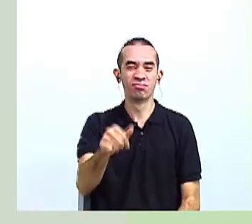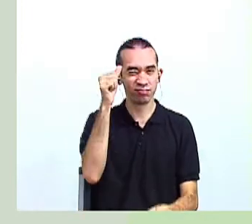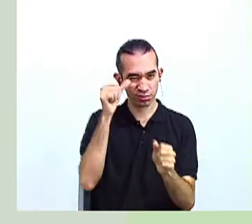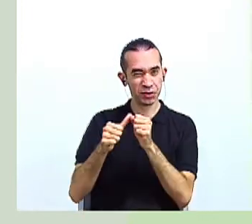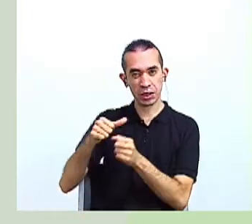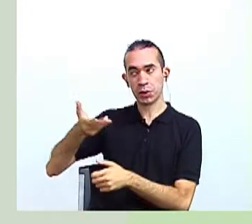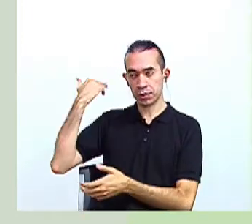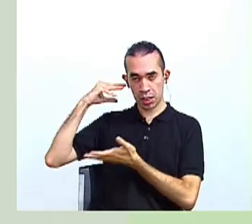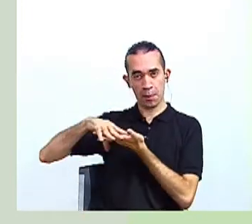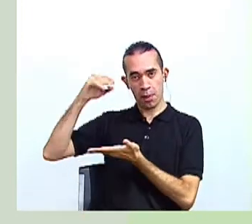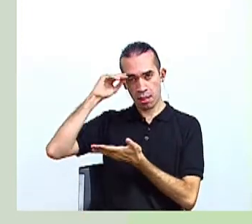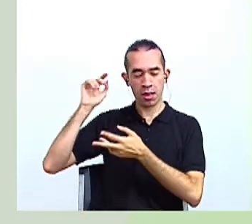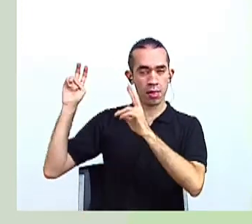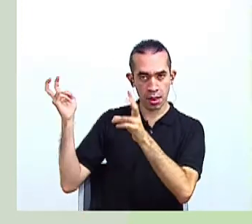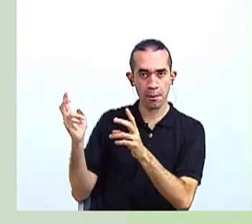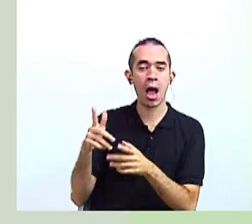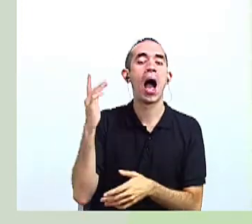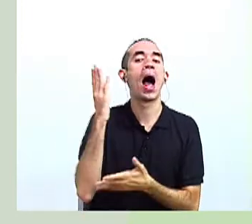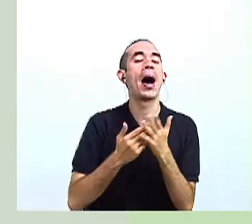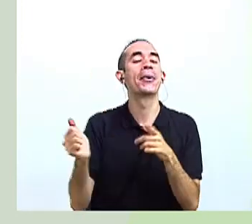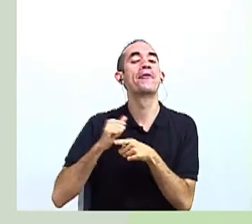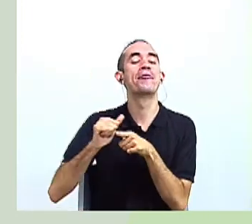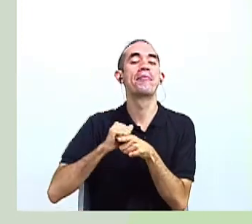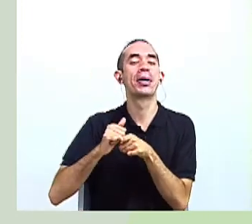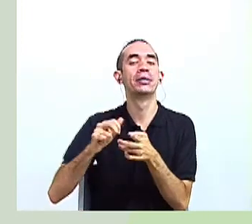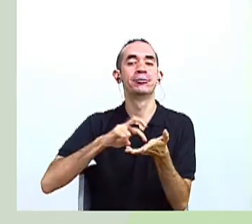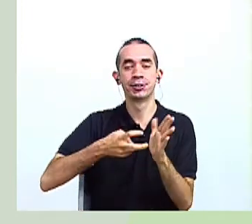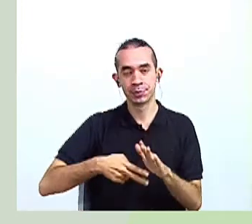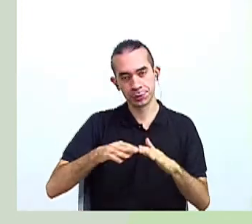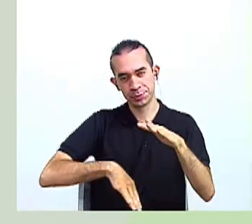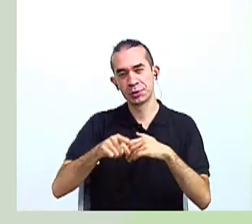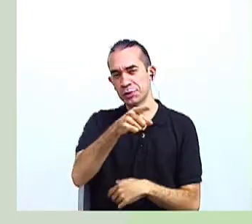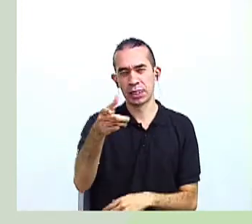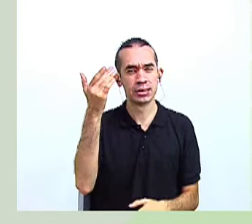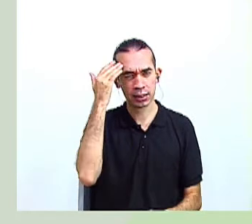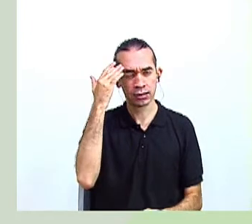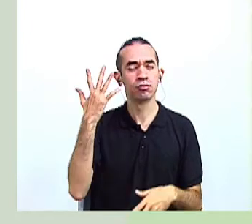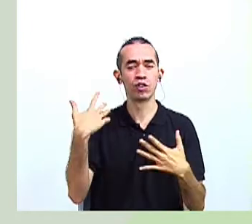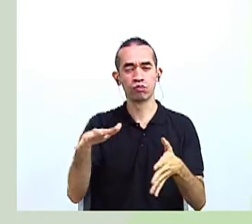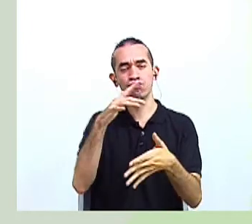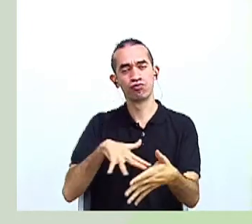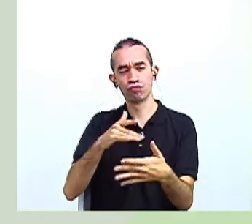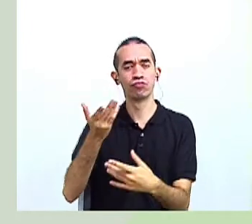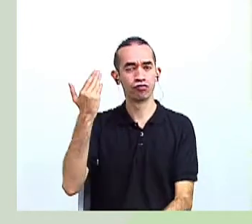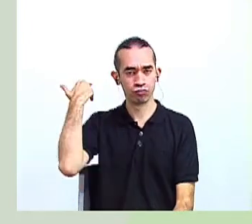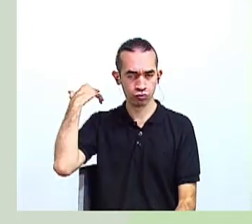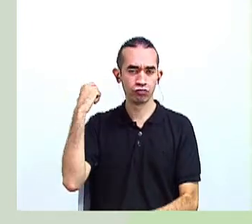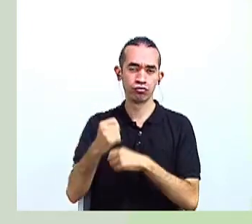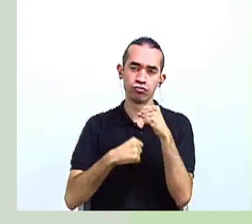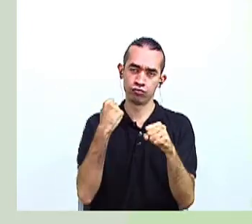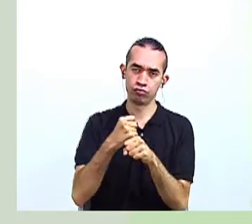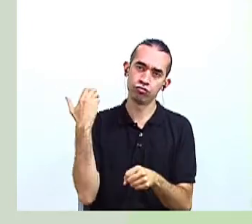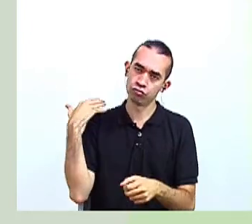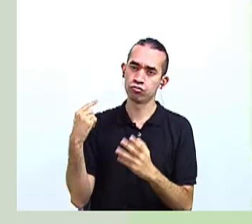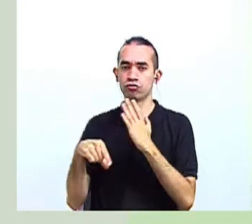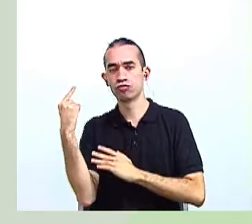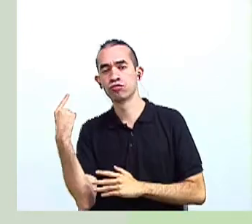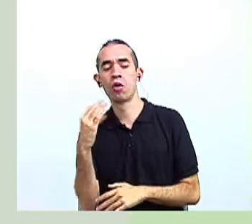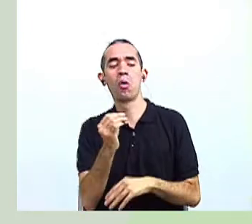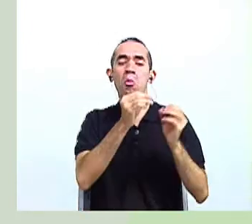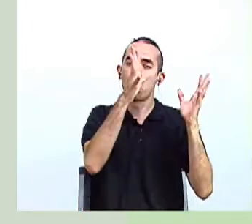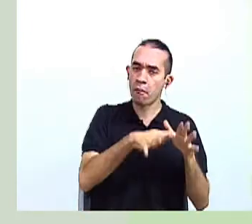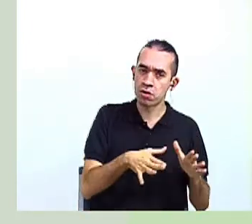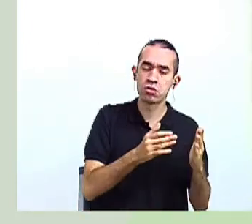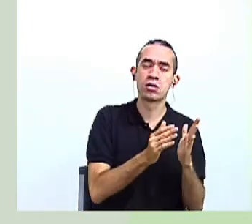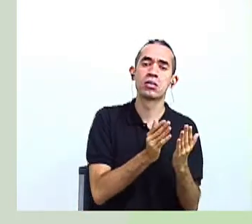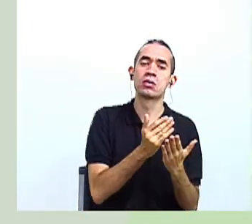Aprendido, repasamos algunos conceptos básicos que yo sé que ustedes han visto años anteriores o con sus profesores en las